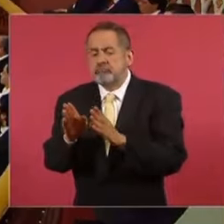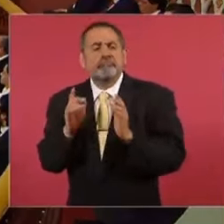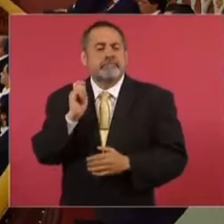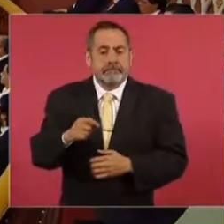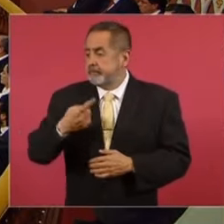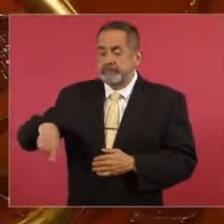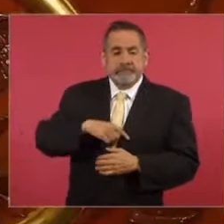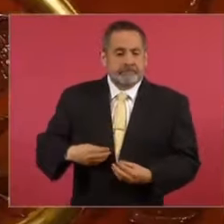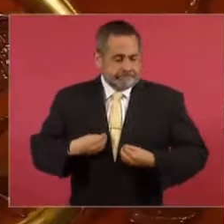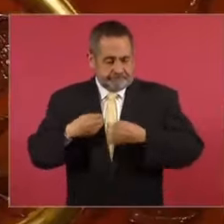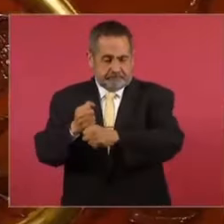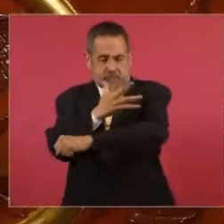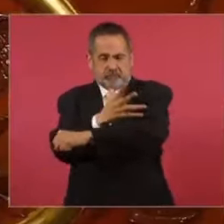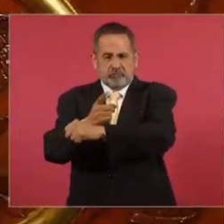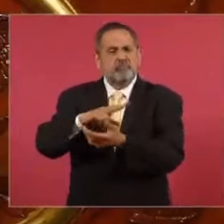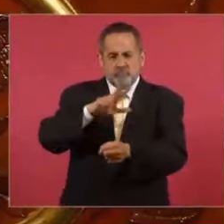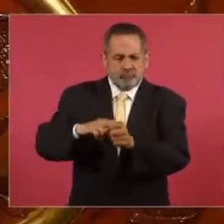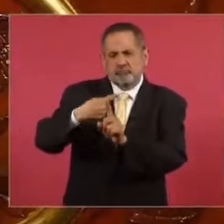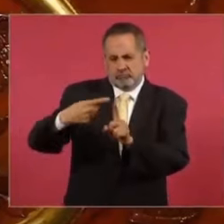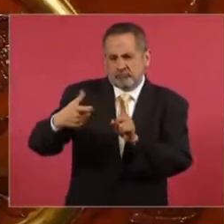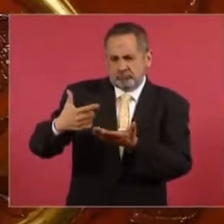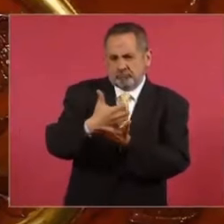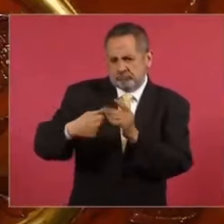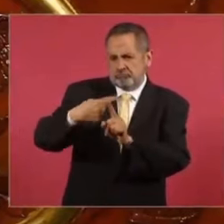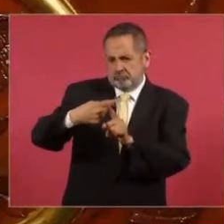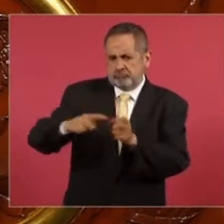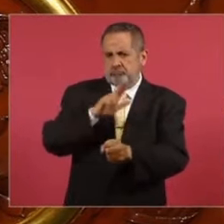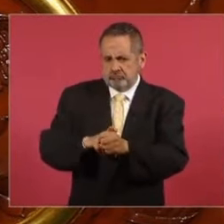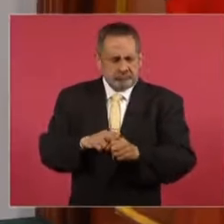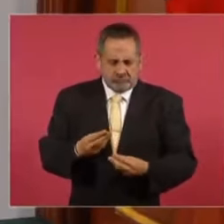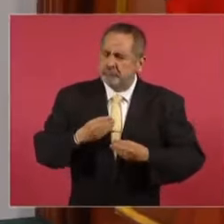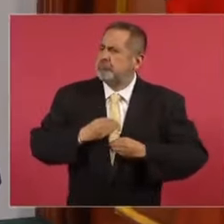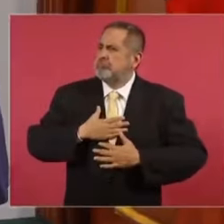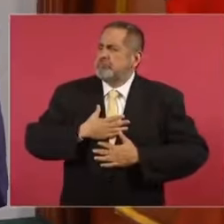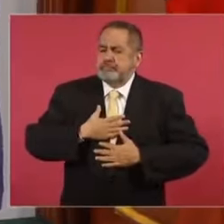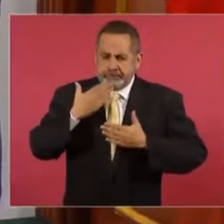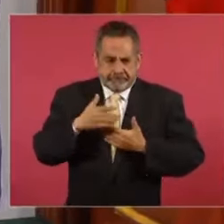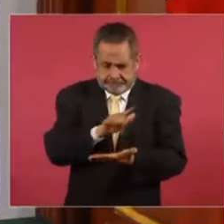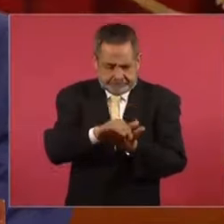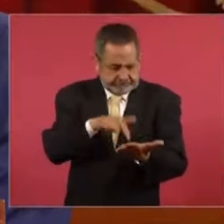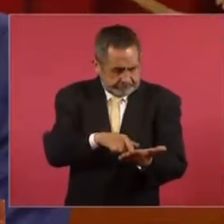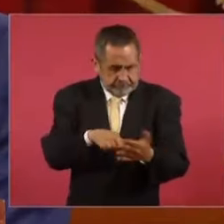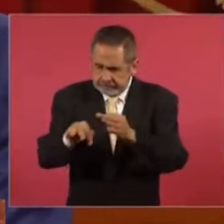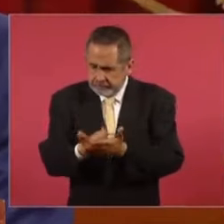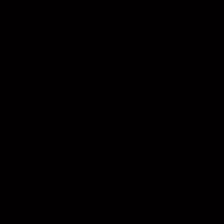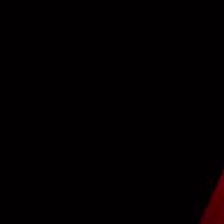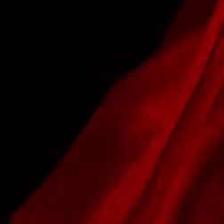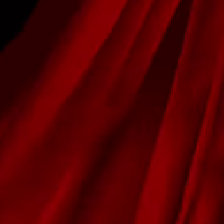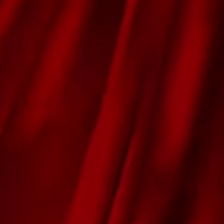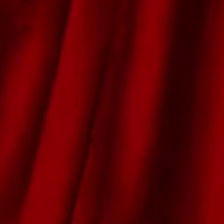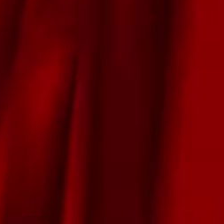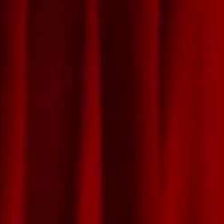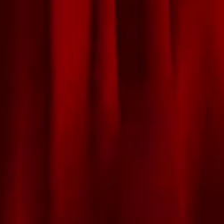vivir en la honrada medianía que proporciona la retribución que la ley les señala.